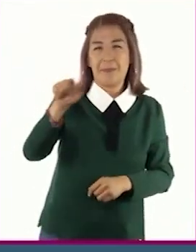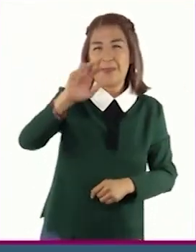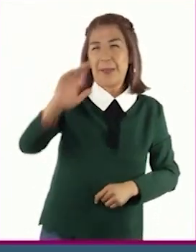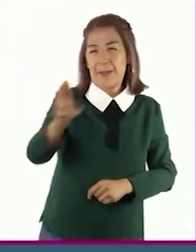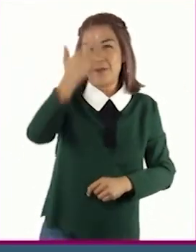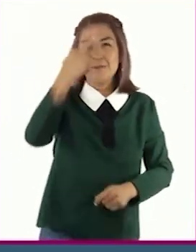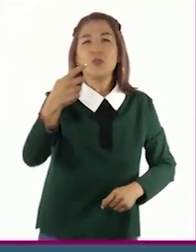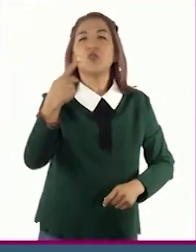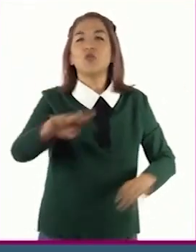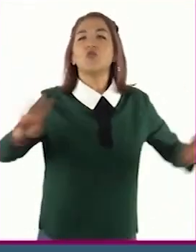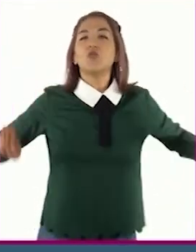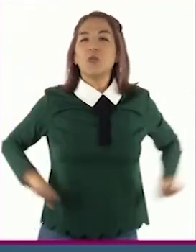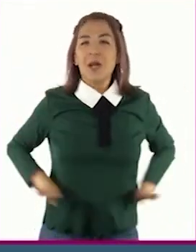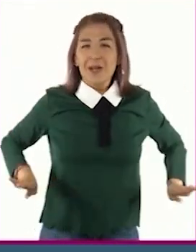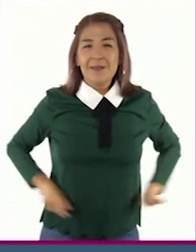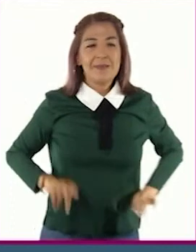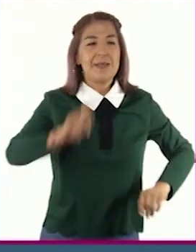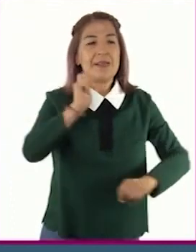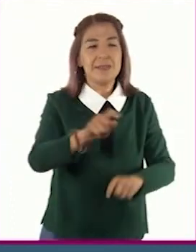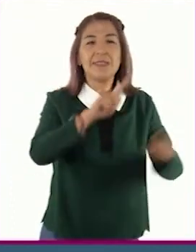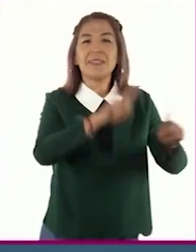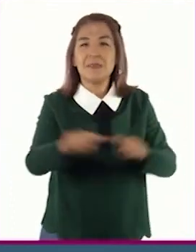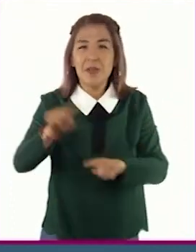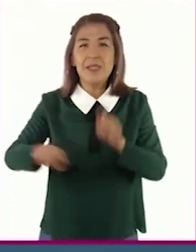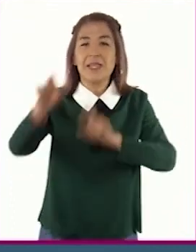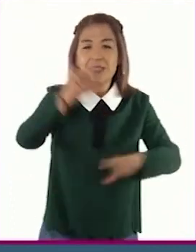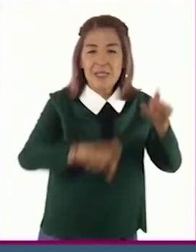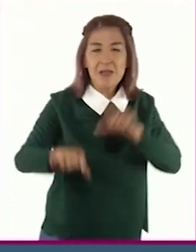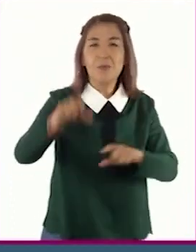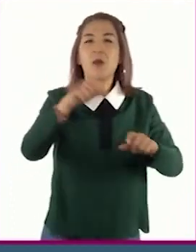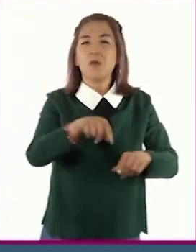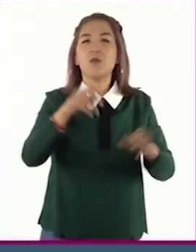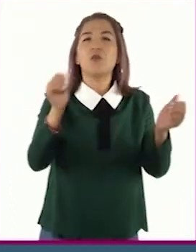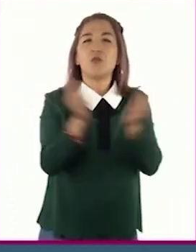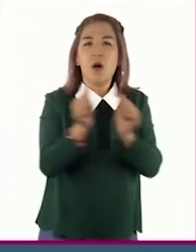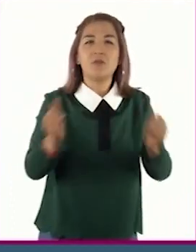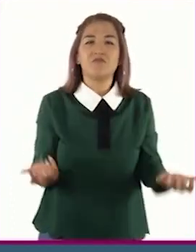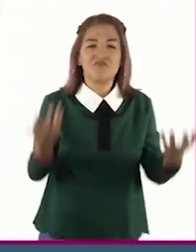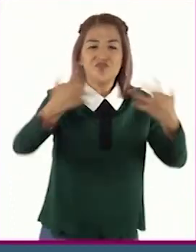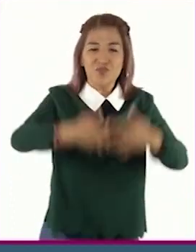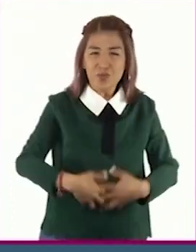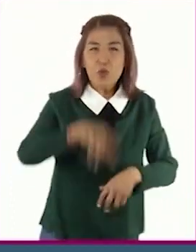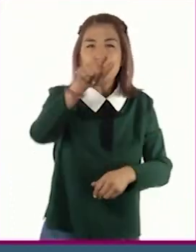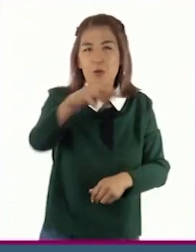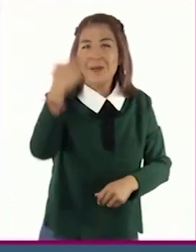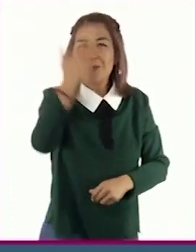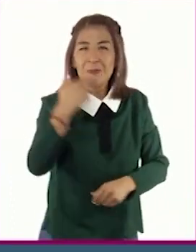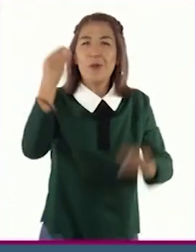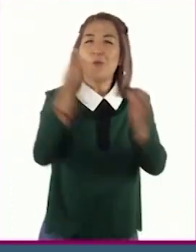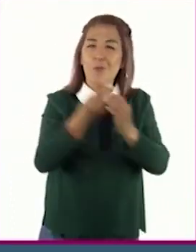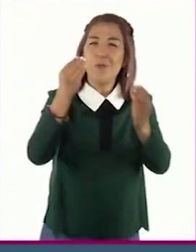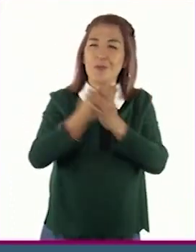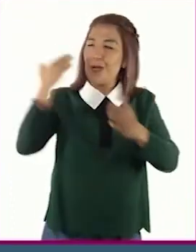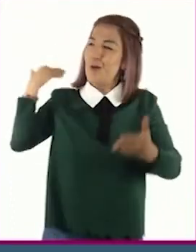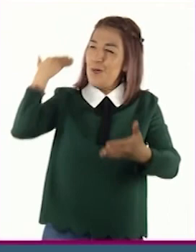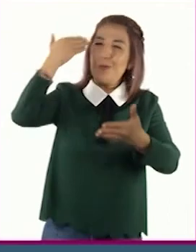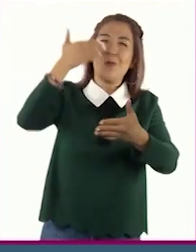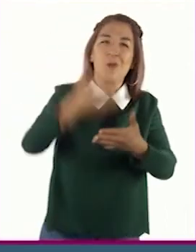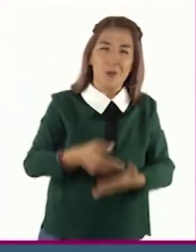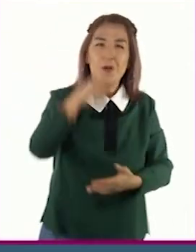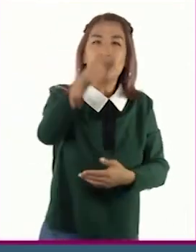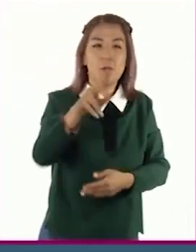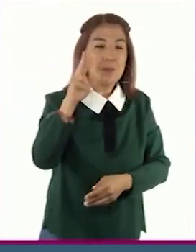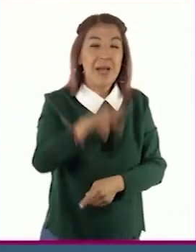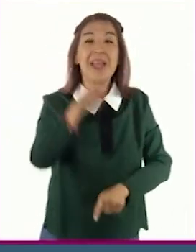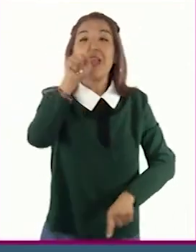recordarán, muchas características de los diferentes compuestos que han conocido hasta ahora o que han revisado en sus cursos dependen